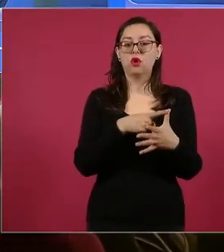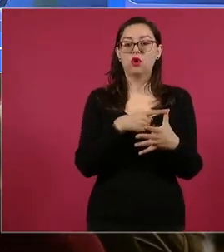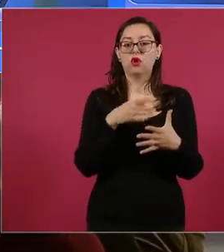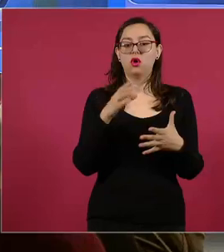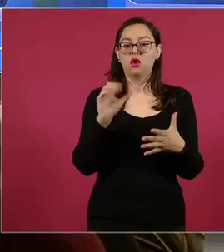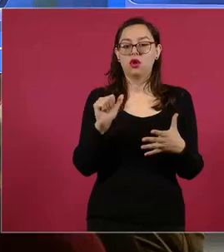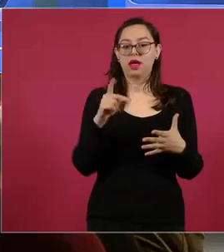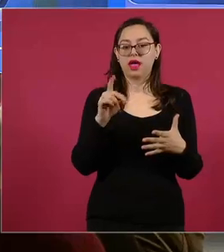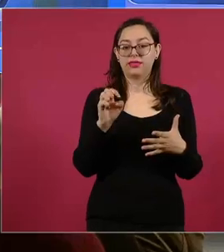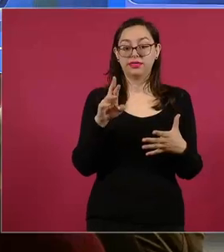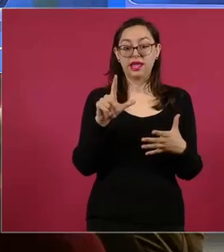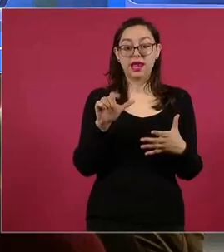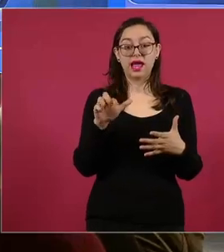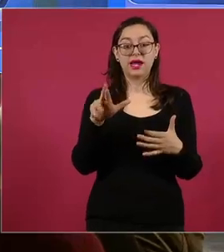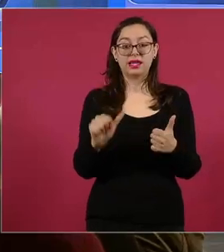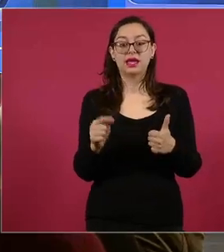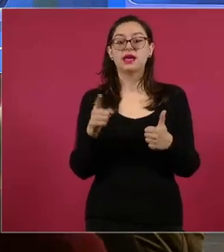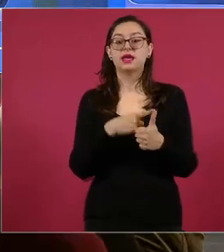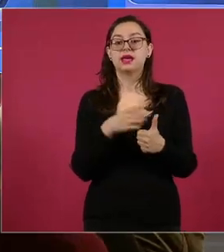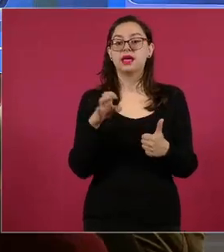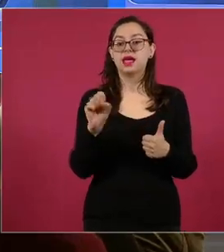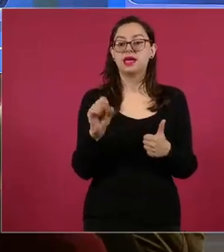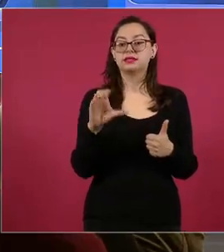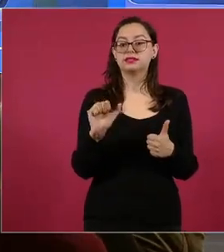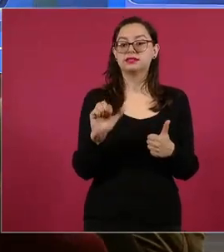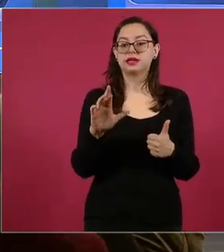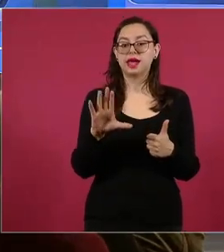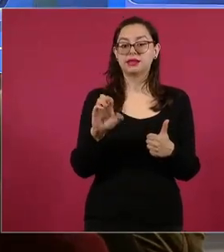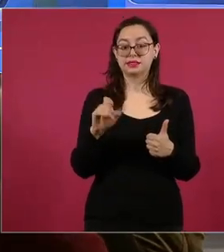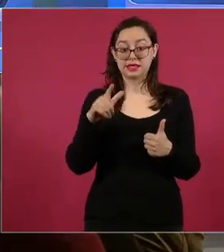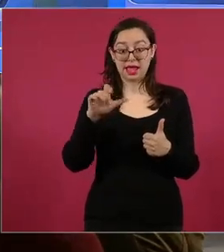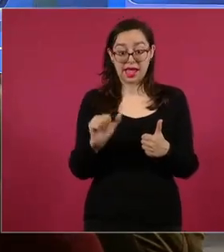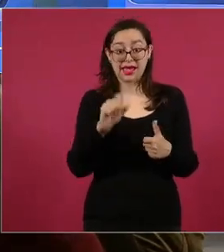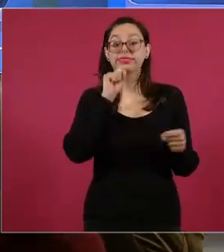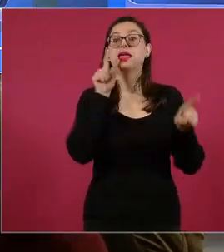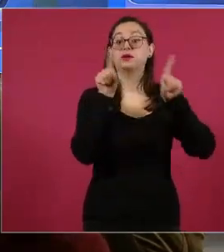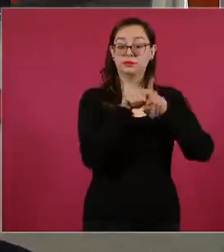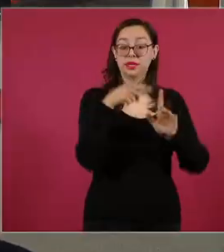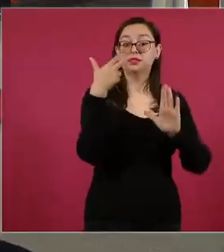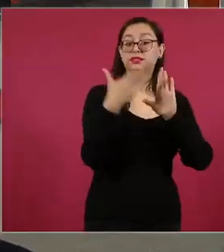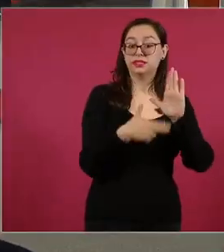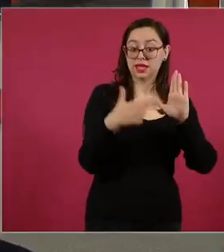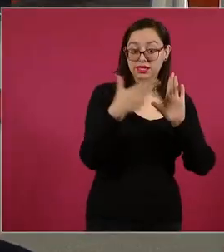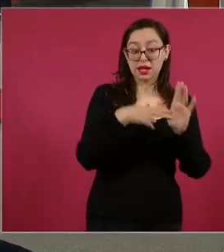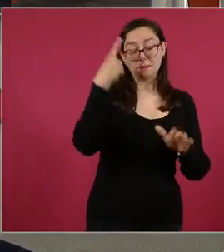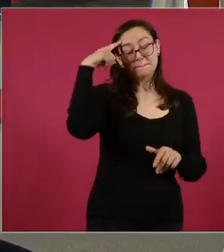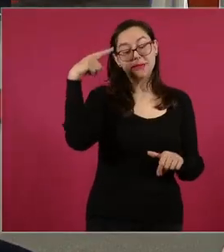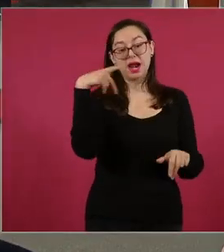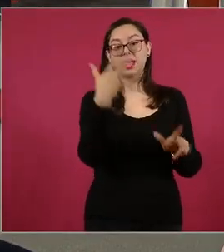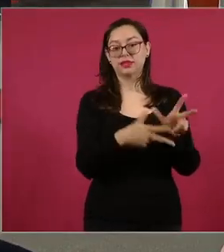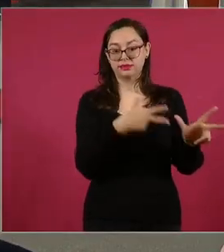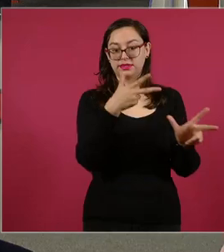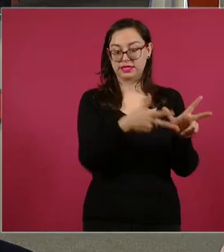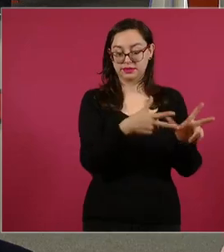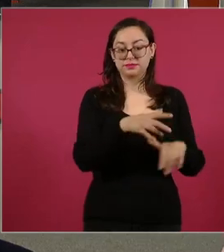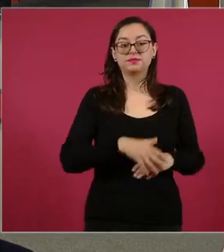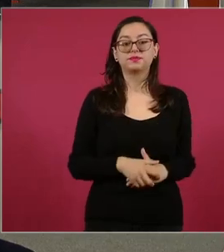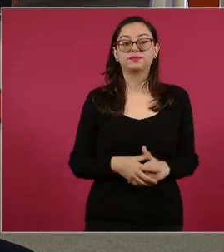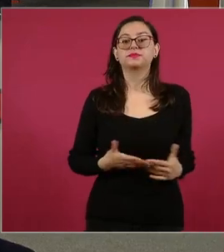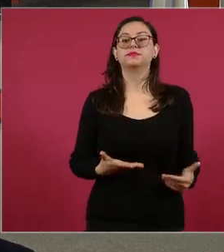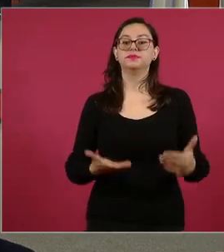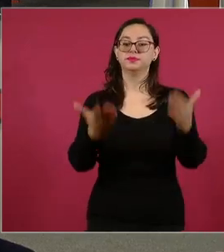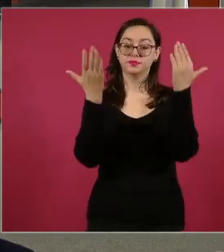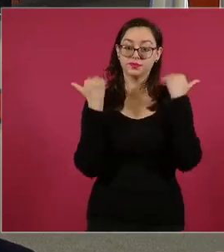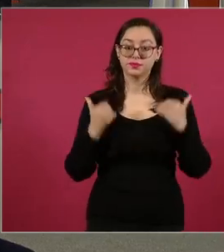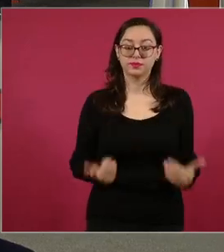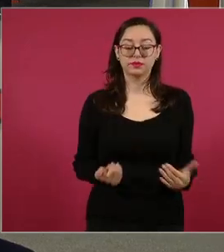que tenemos también un taller y una cochera para el mantenimiento y resguardo de los trenes. En la siguiente lámina, en